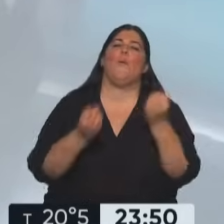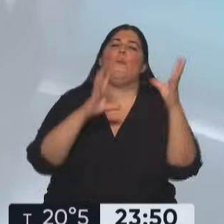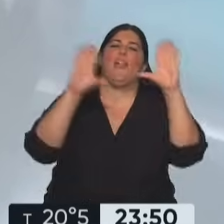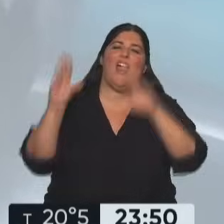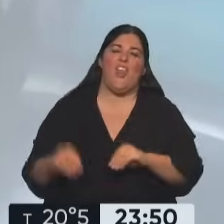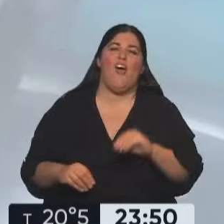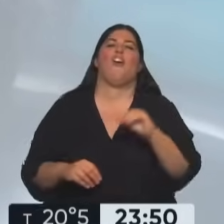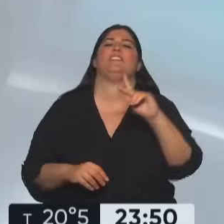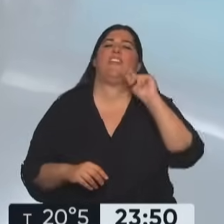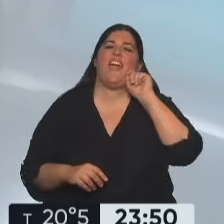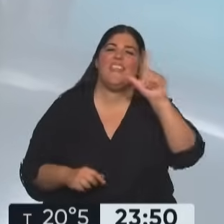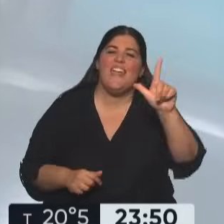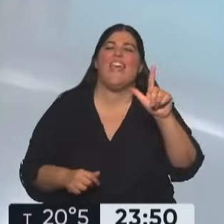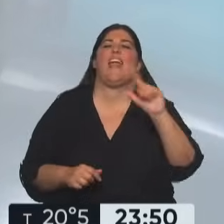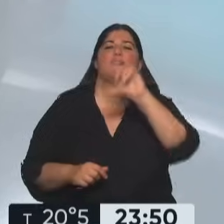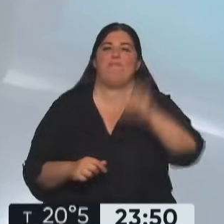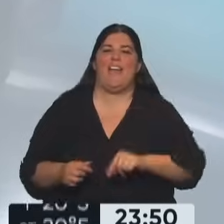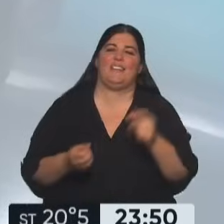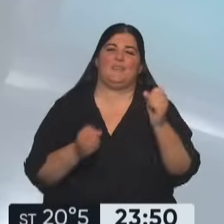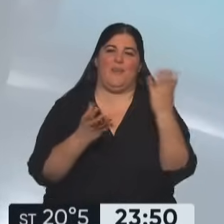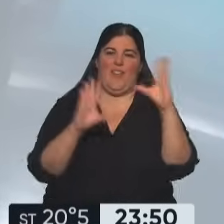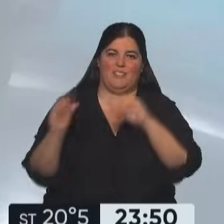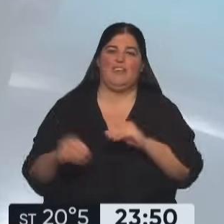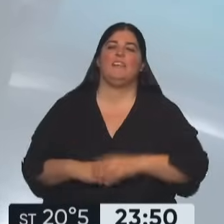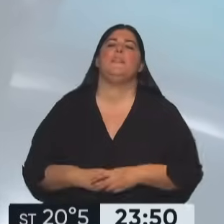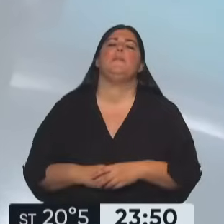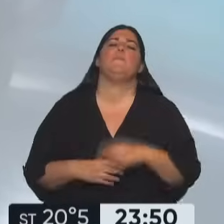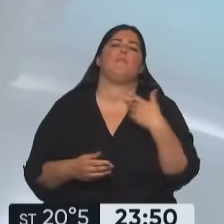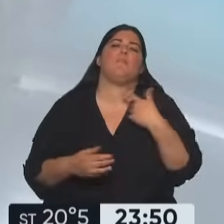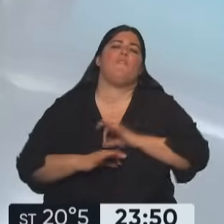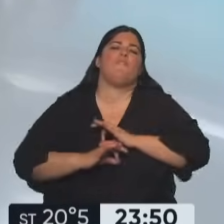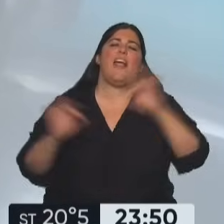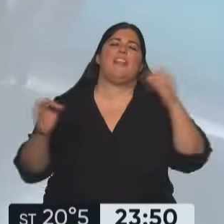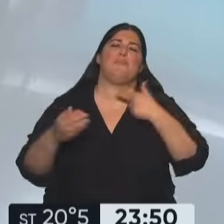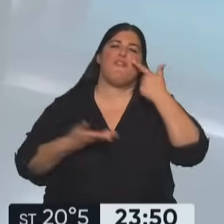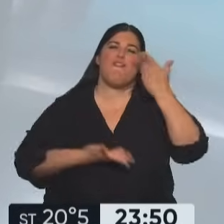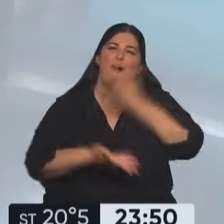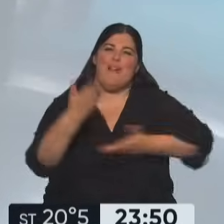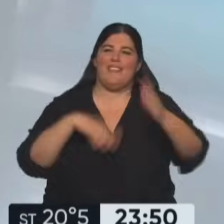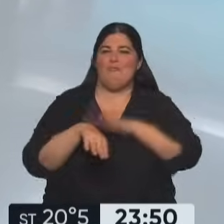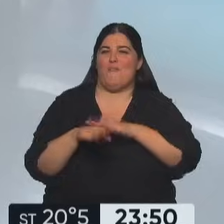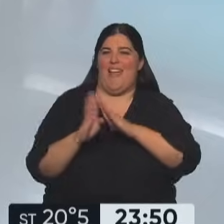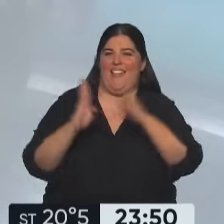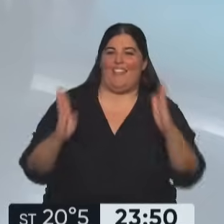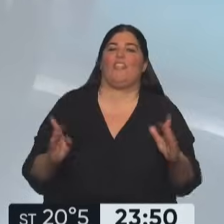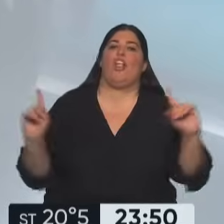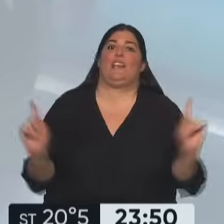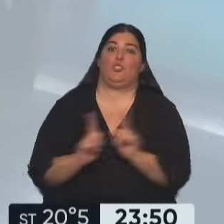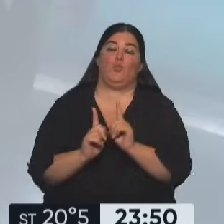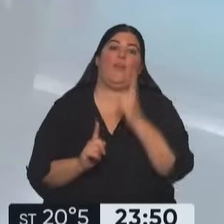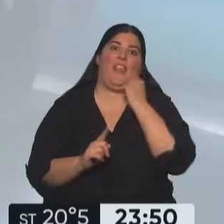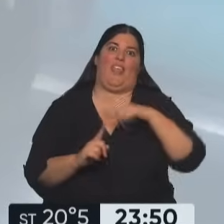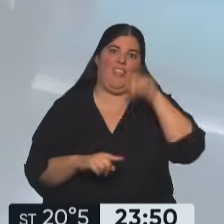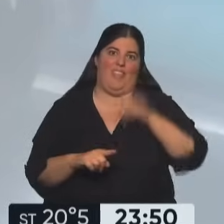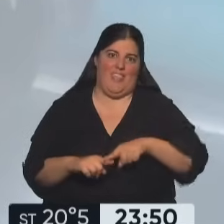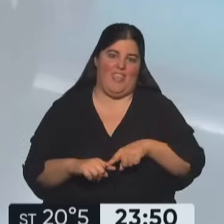noches, Daniel López. La verdad que estamos felices de estar compartiendo con ustedes este ratito, ¿no? Haciendo todo un resumen de lo que ha pasado en